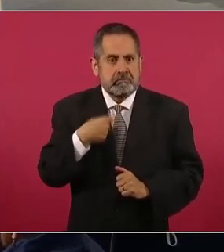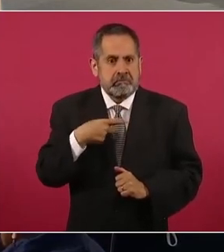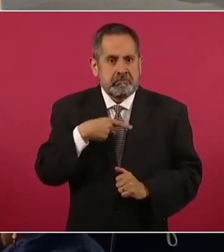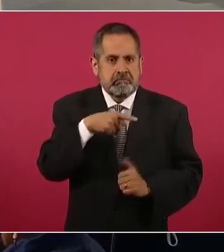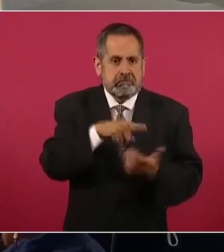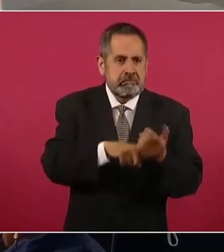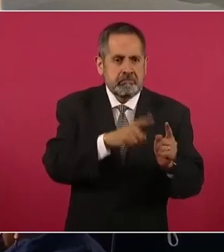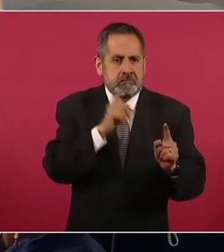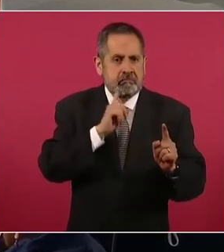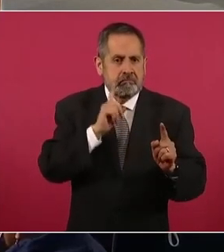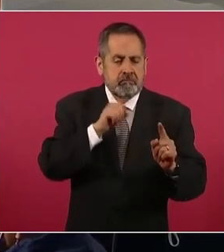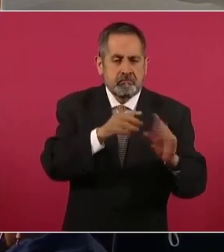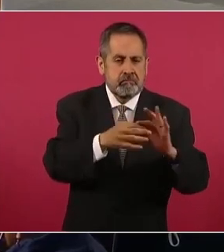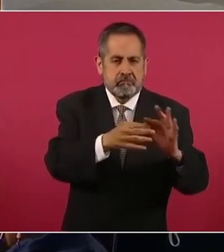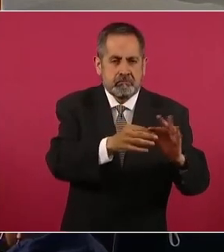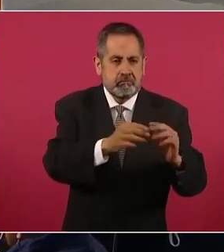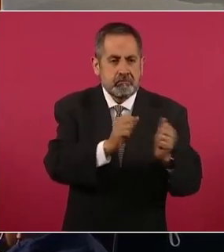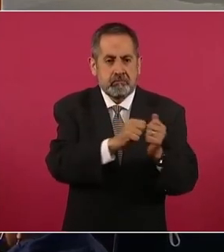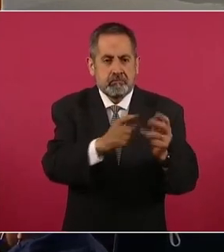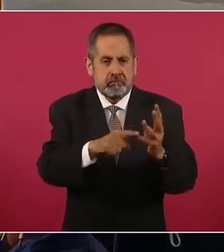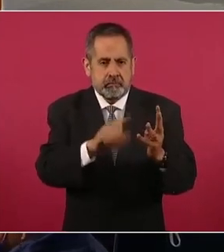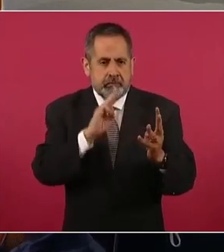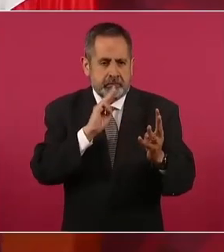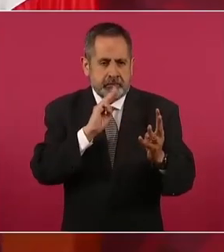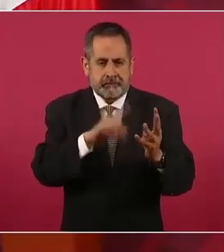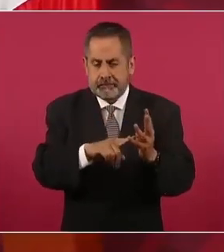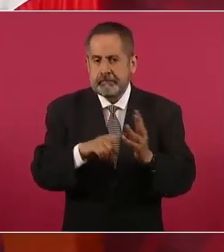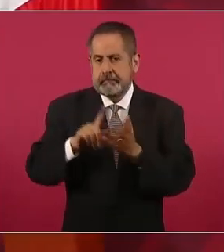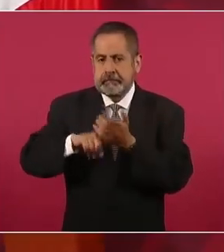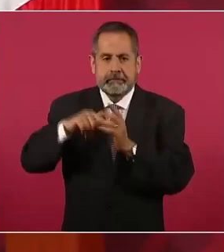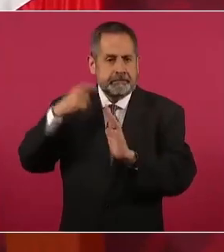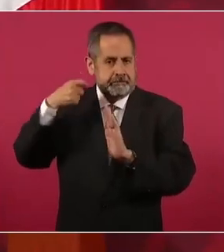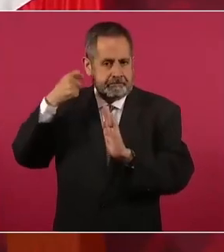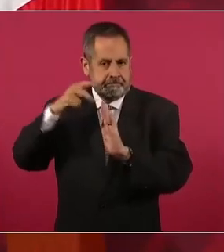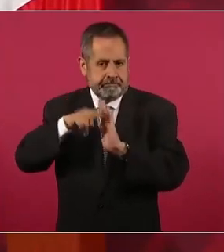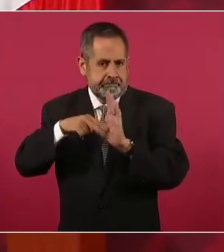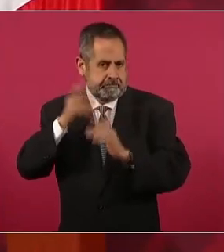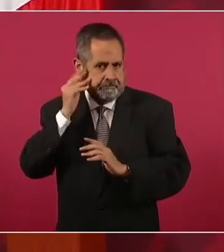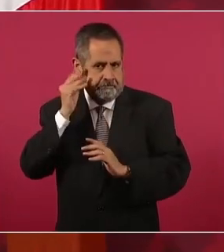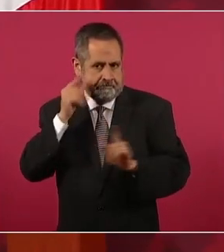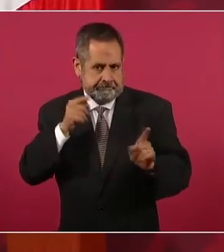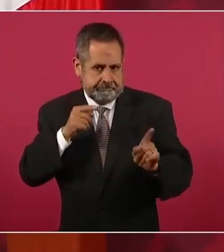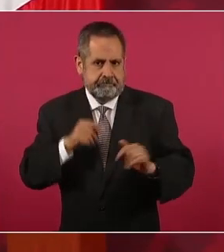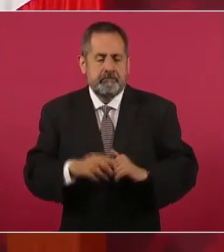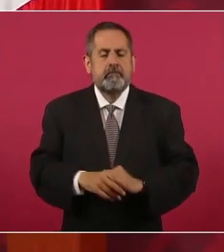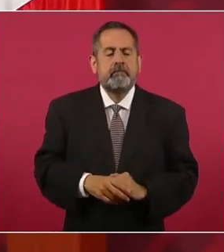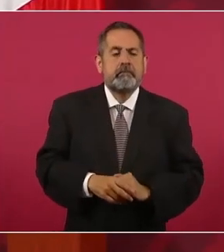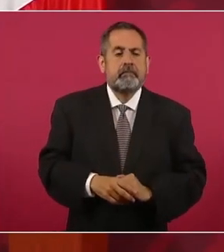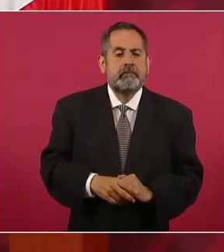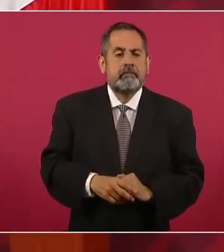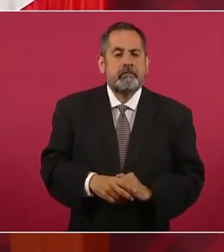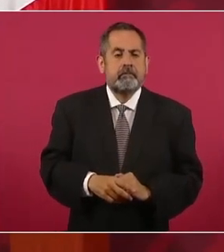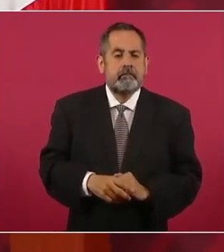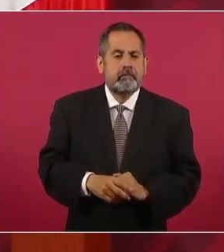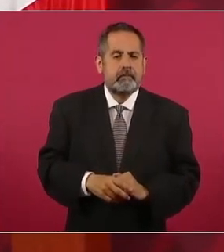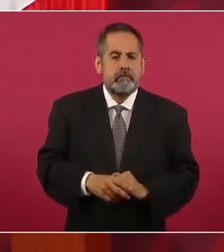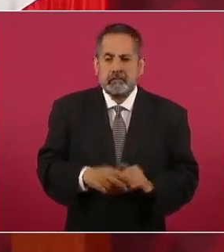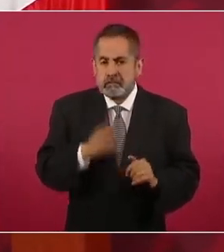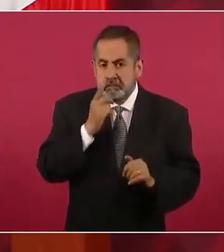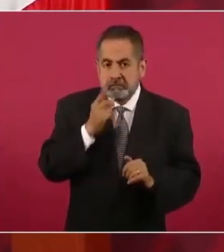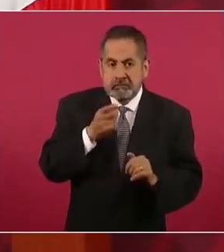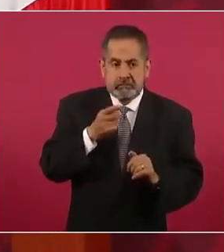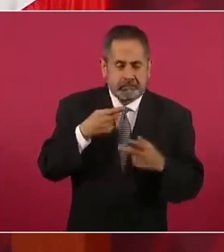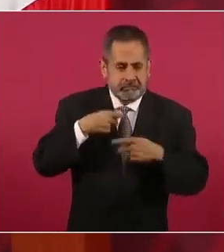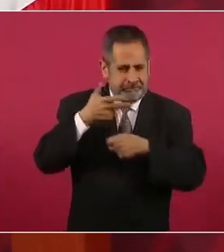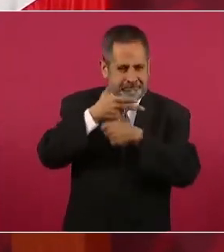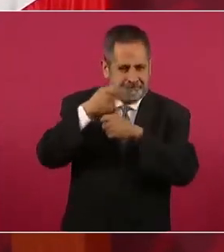Una mujer que es su madre, este pequeño al parecer tiene 8 años, y hay una persona también que no